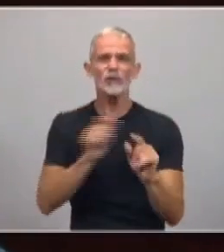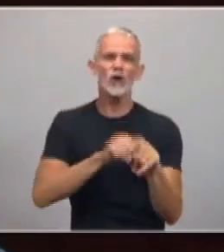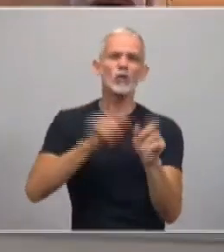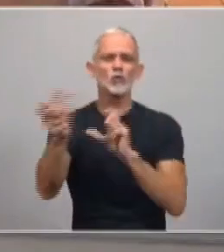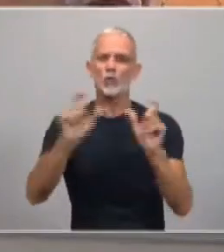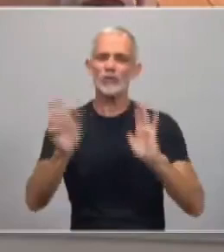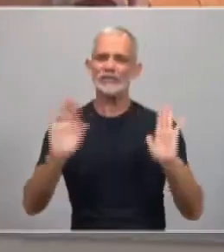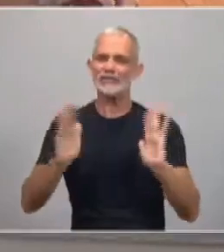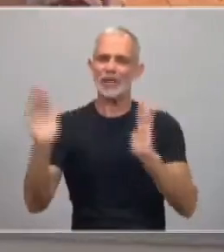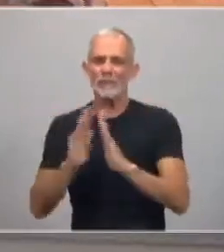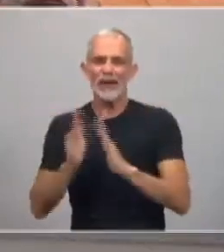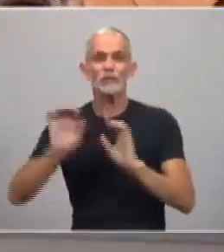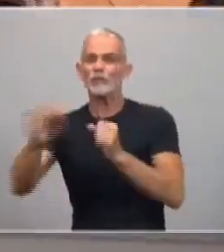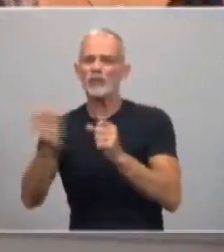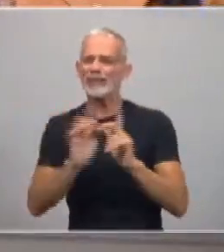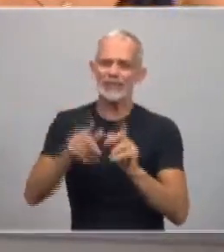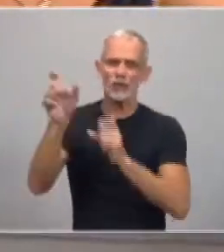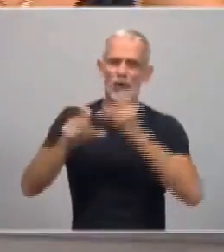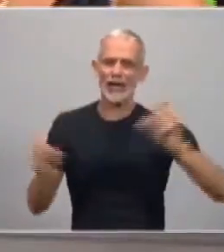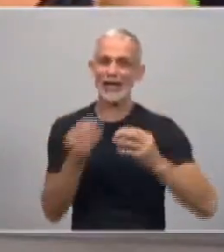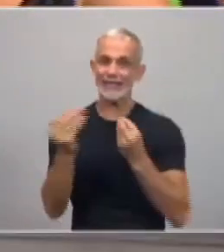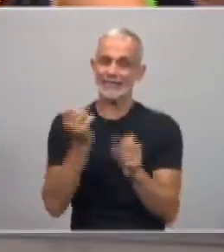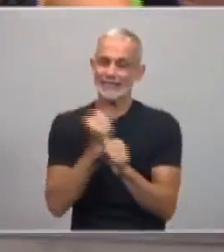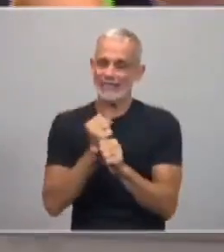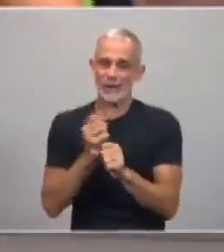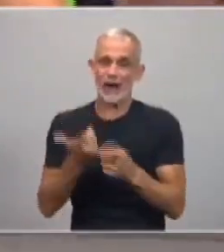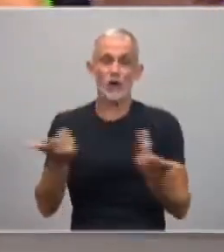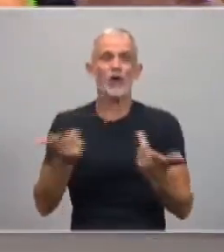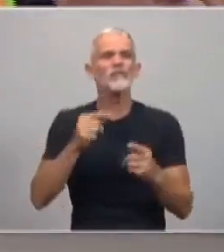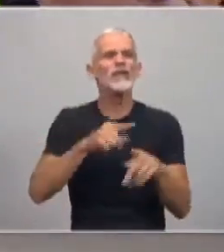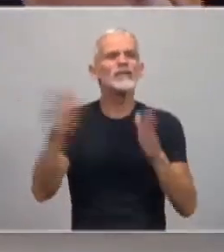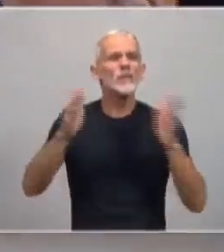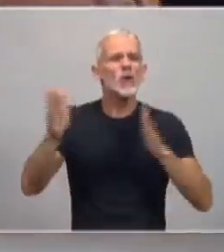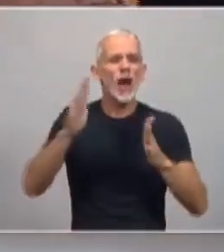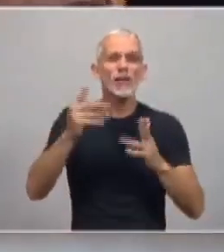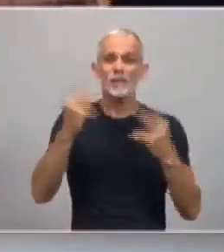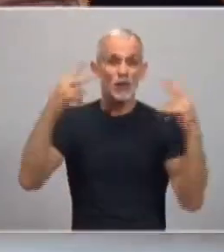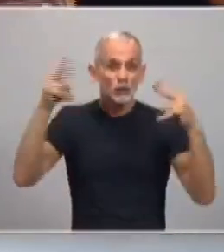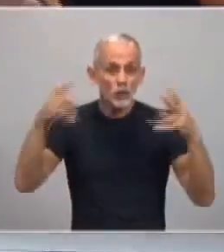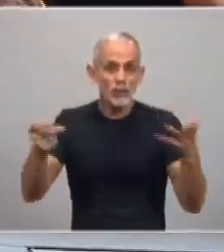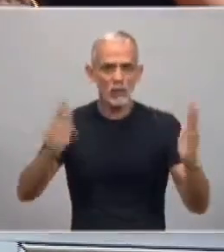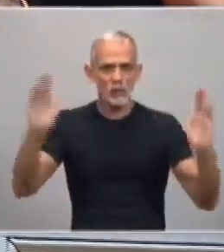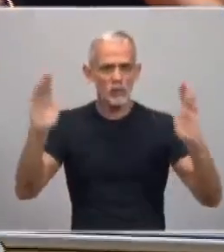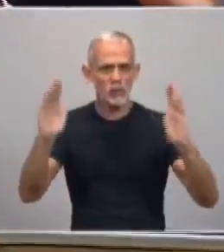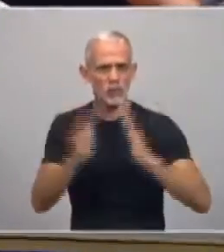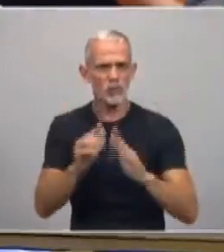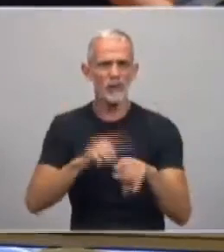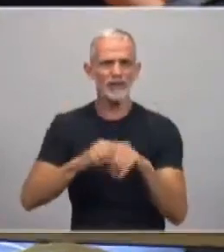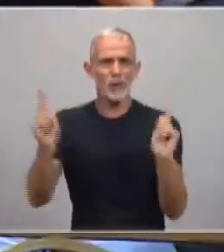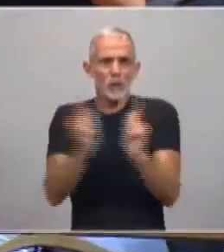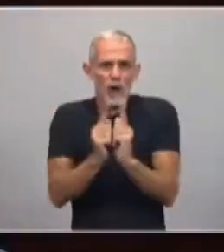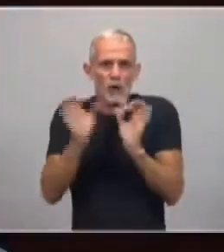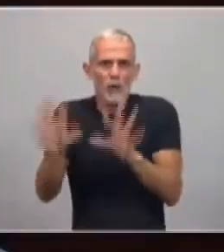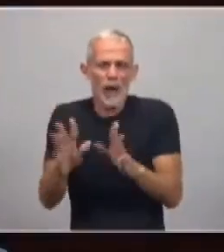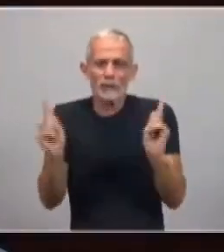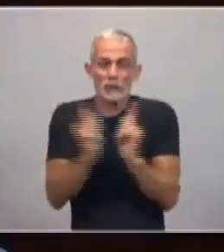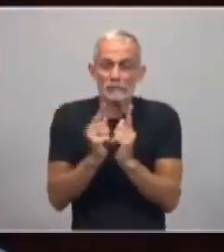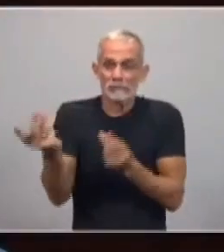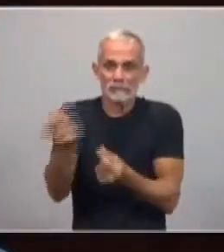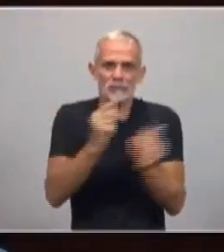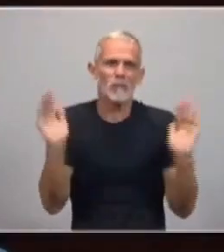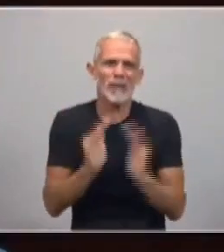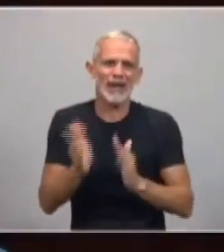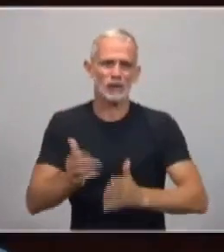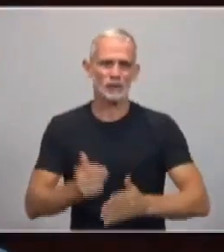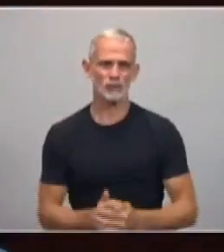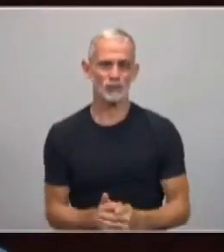realizar suspensiones. Ni hablar de la temporada, caída de visitantes, estadías más cortas, reducción del consumo.